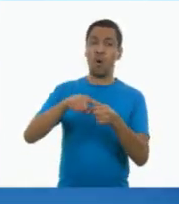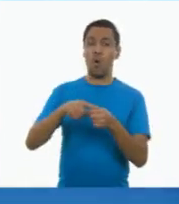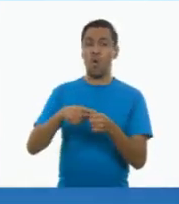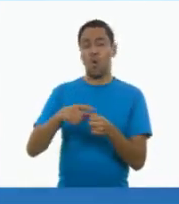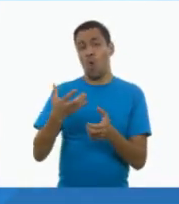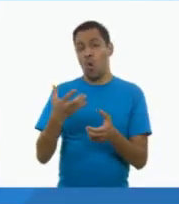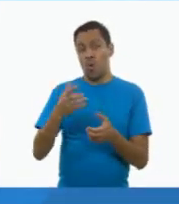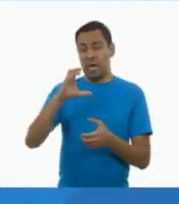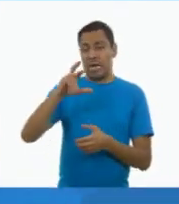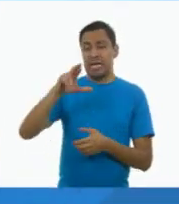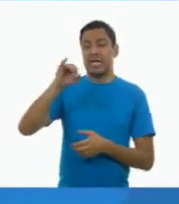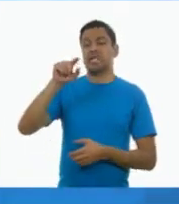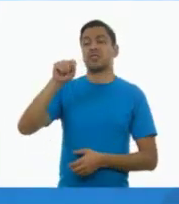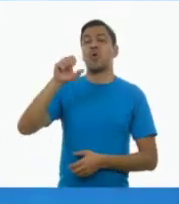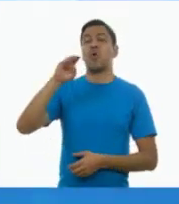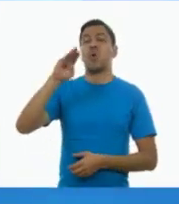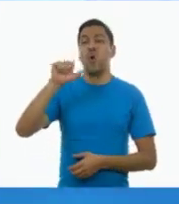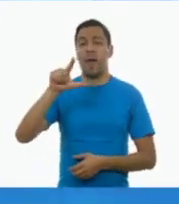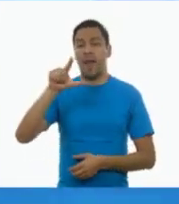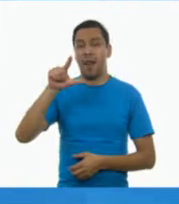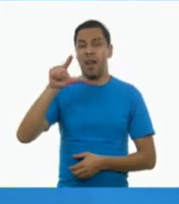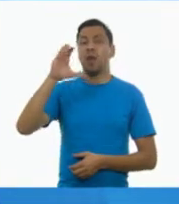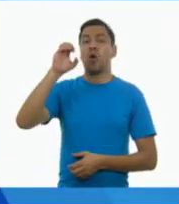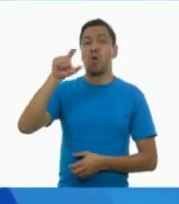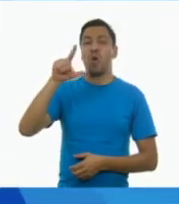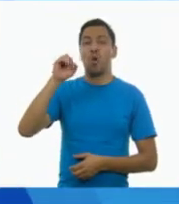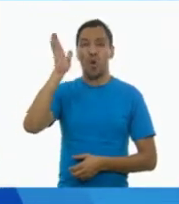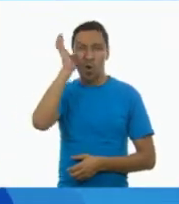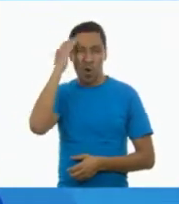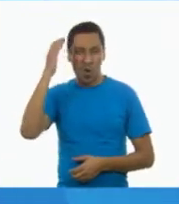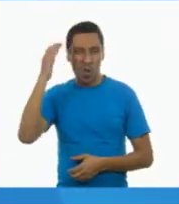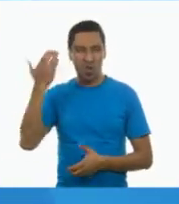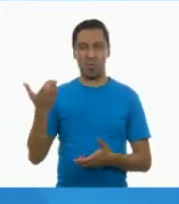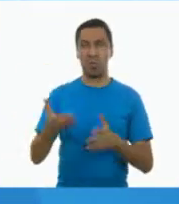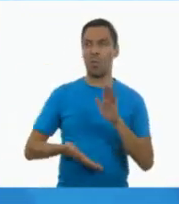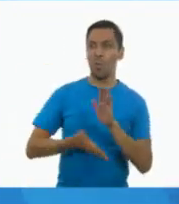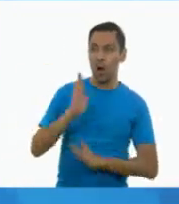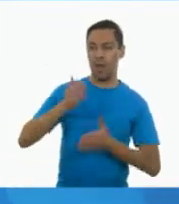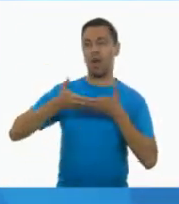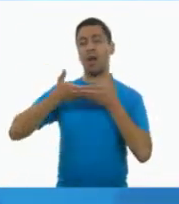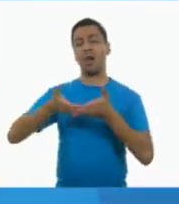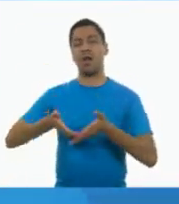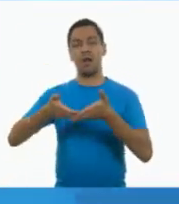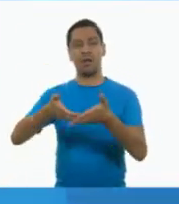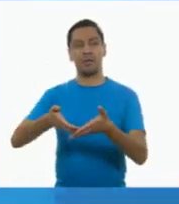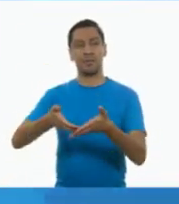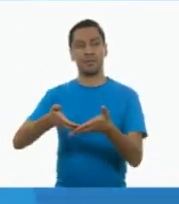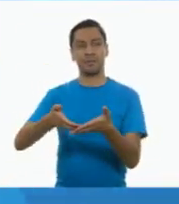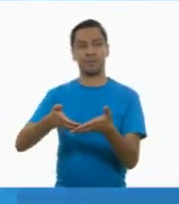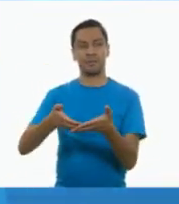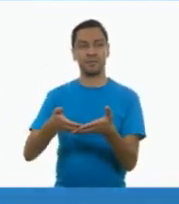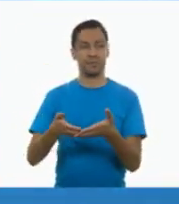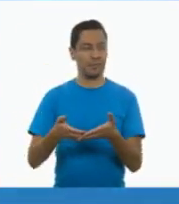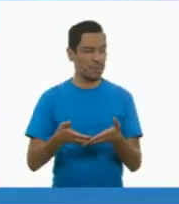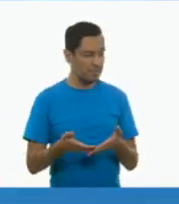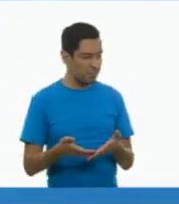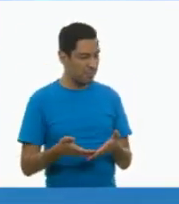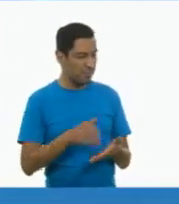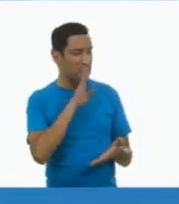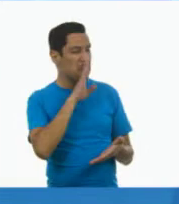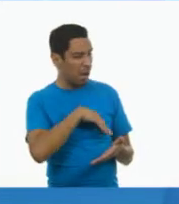3 viajes a América. Vale, mira, mejor ponte a estudiar, ¿eh? Vale, fueron 4. Ponte a estudiar.